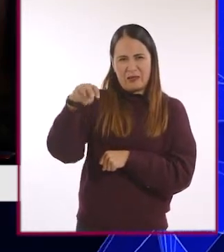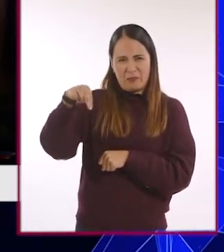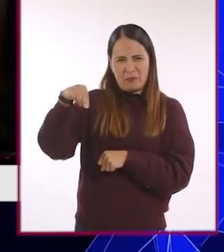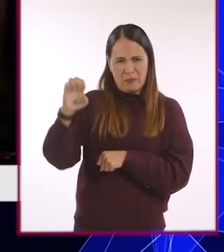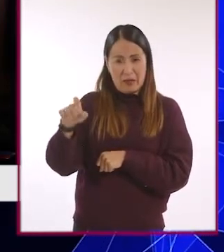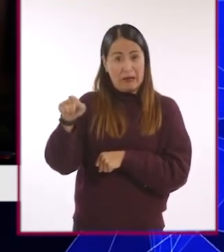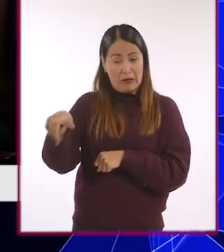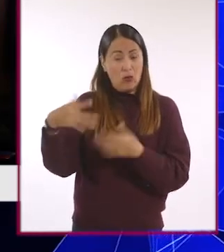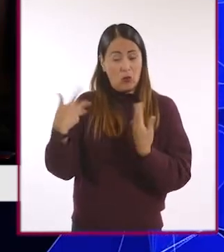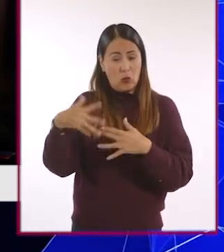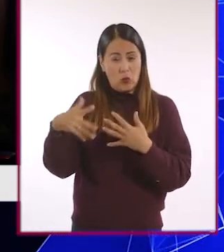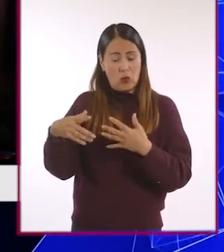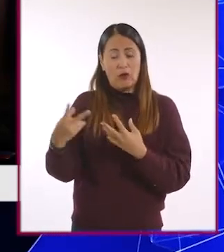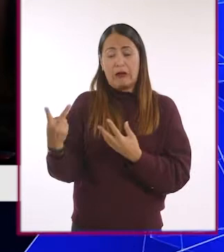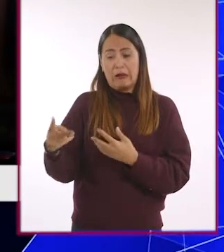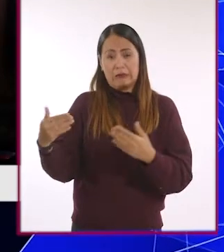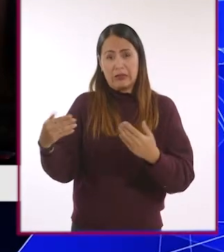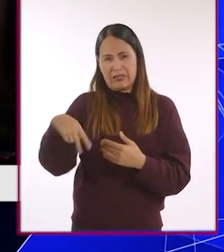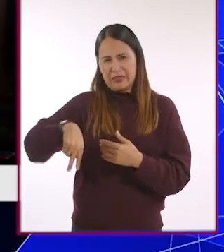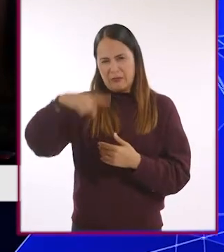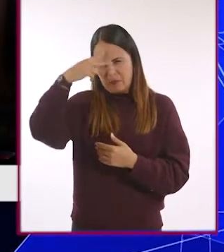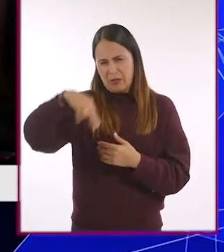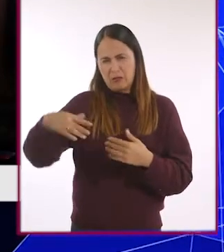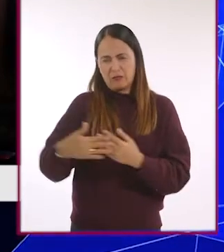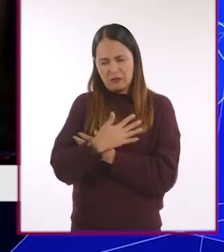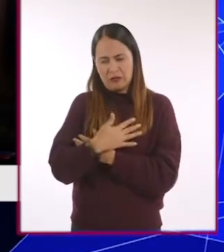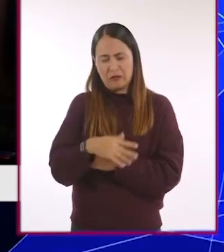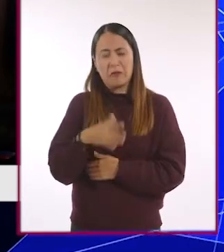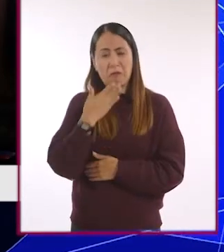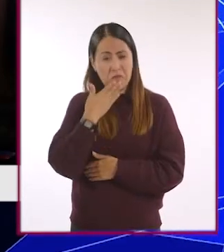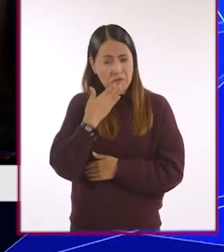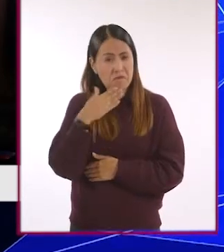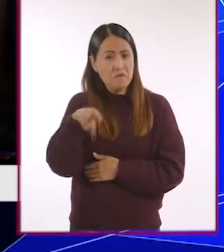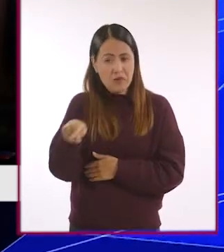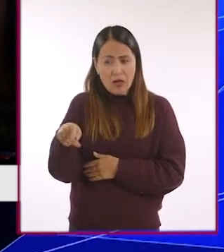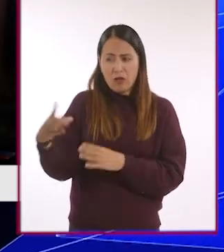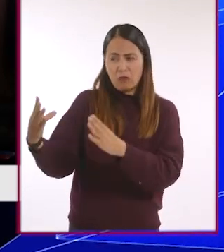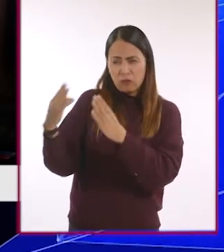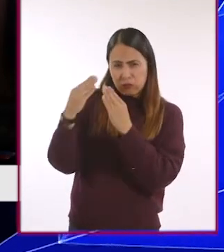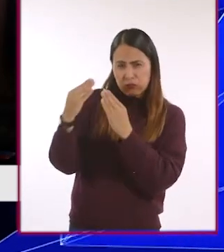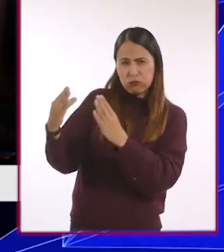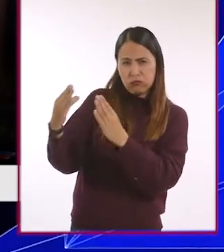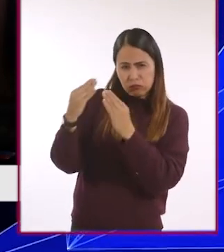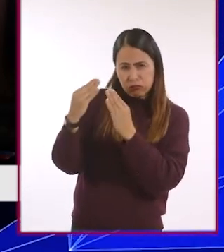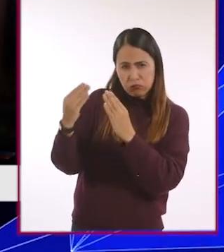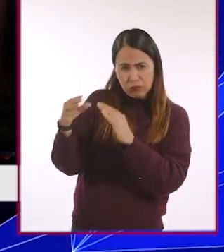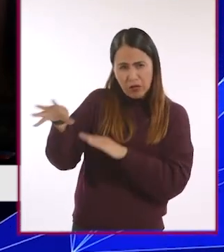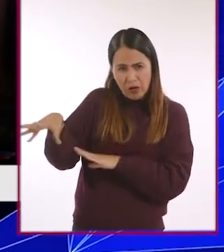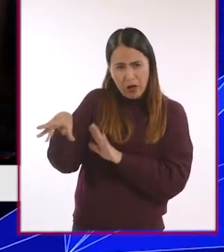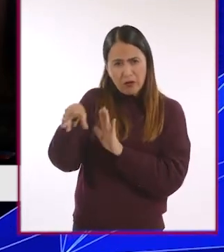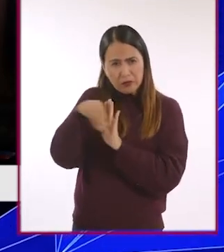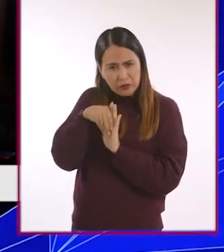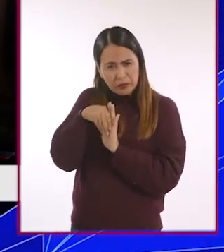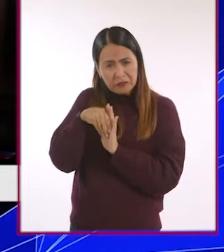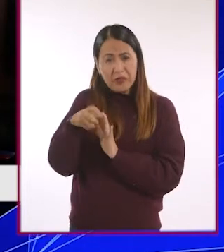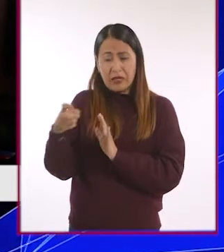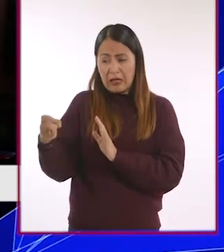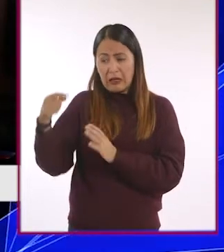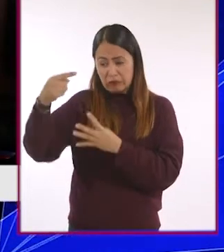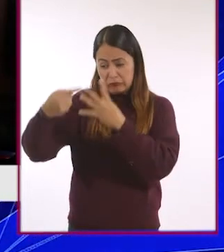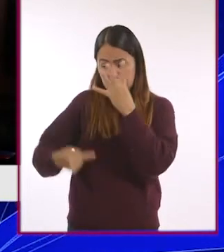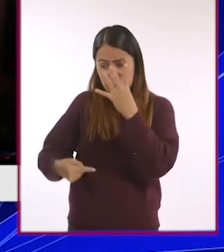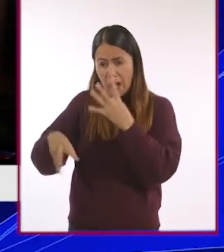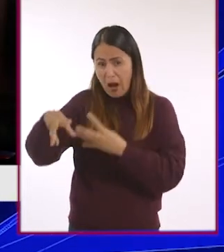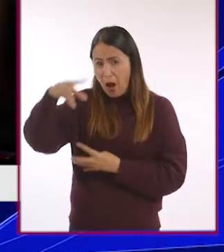pues él ha sido uno de los artistas que también me ha formado, ¿no? Y al cual le agradezco mucho todo lo que